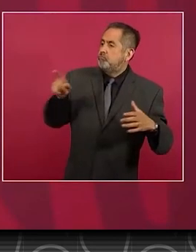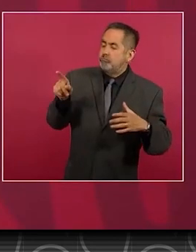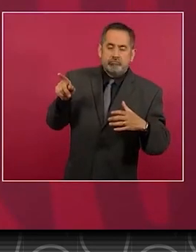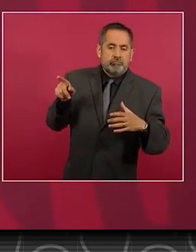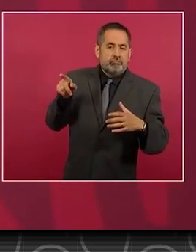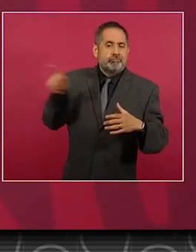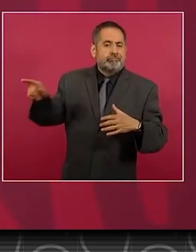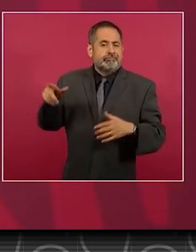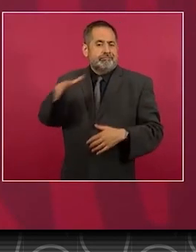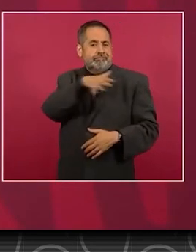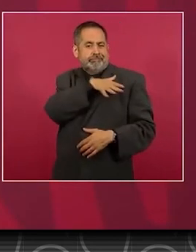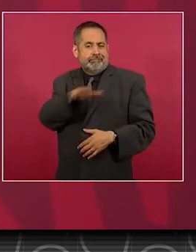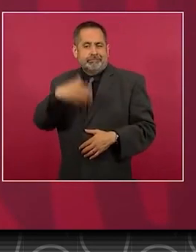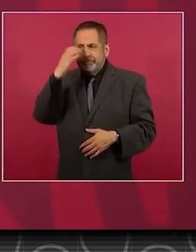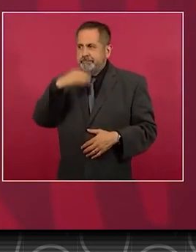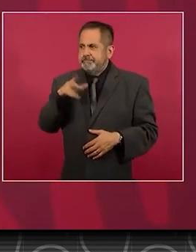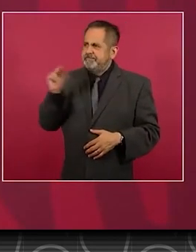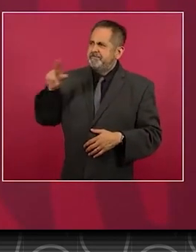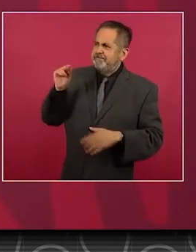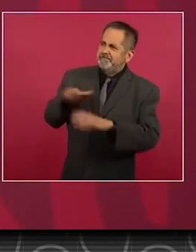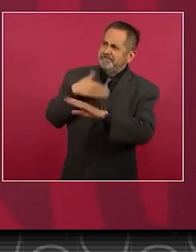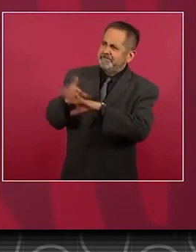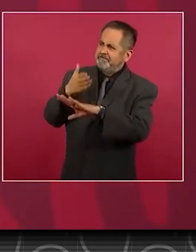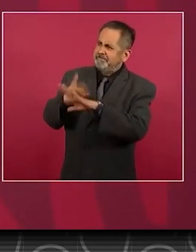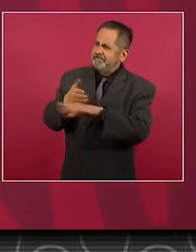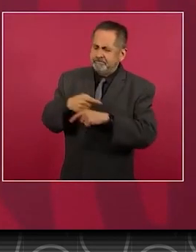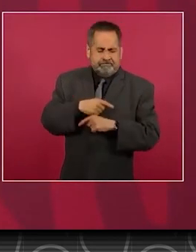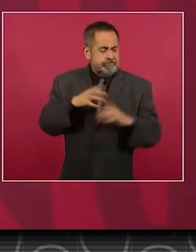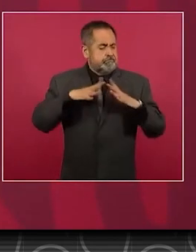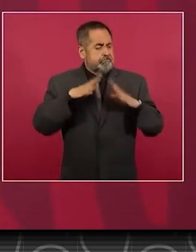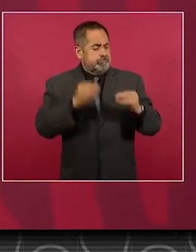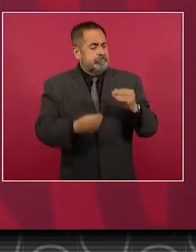Cárdenas. La expropiación petrolera es en